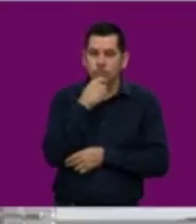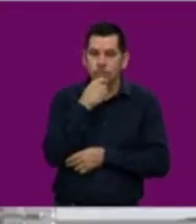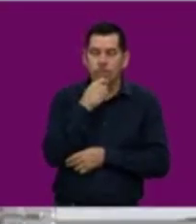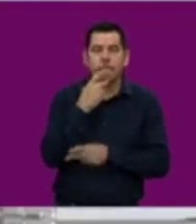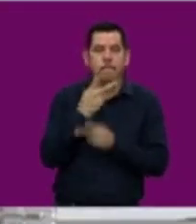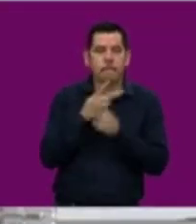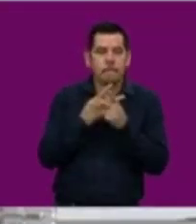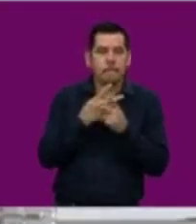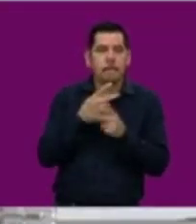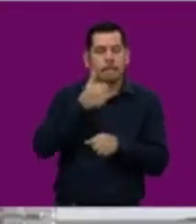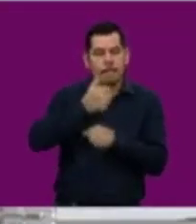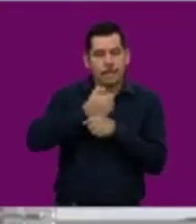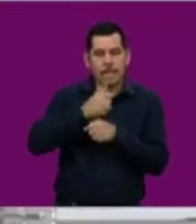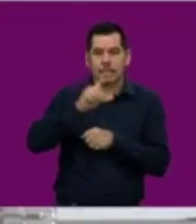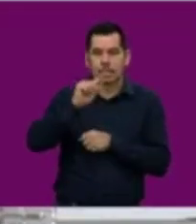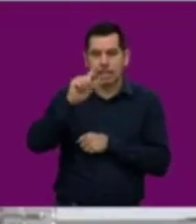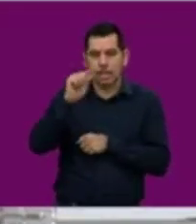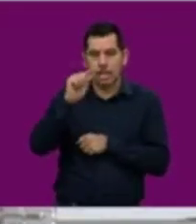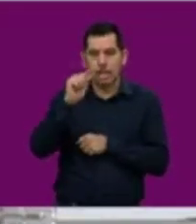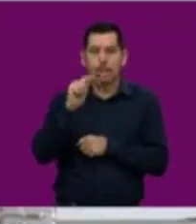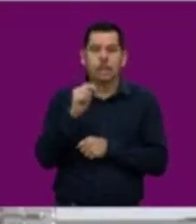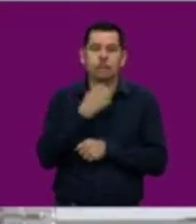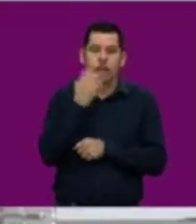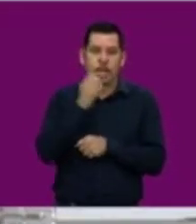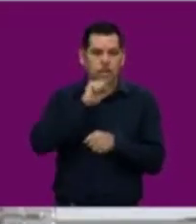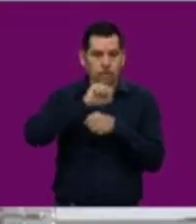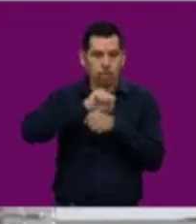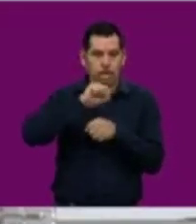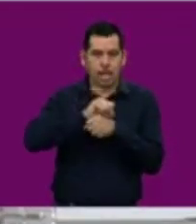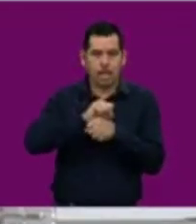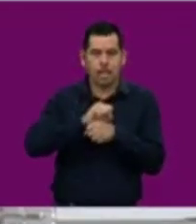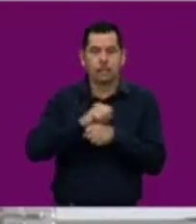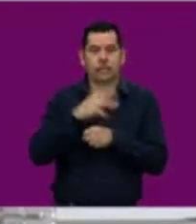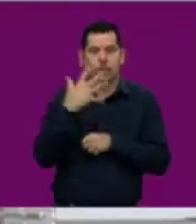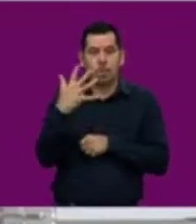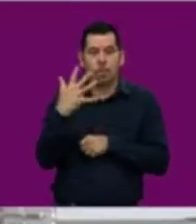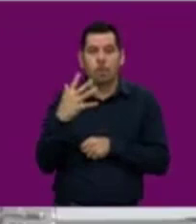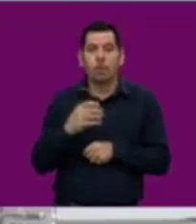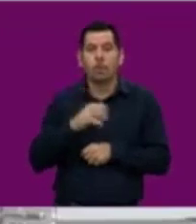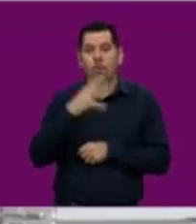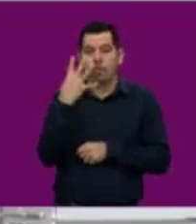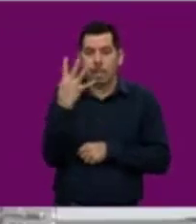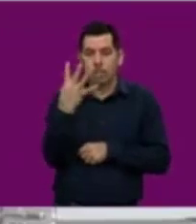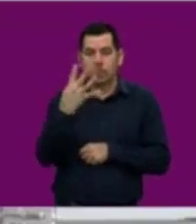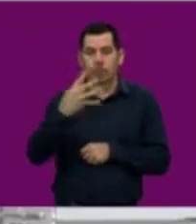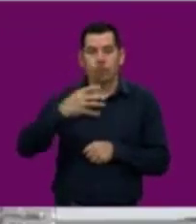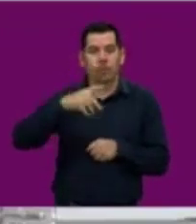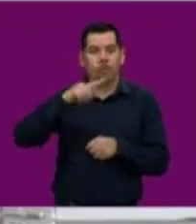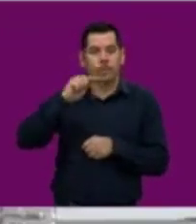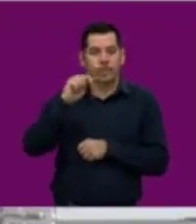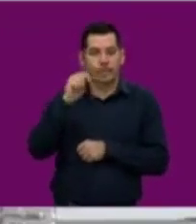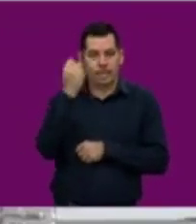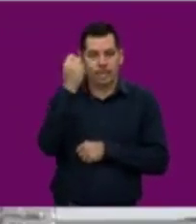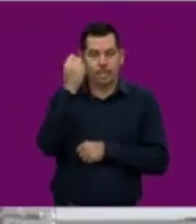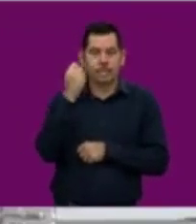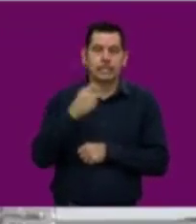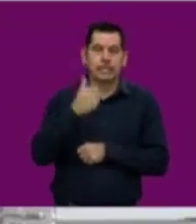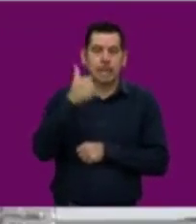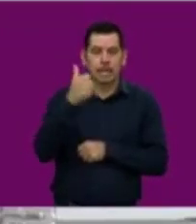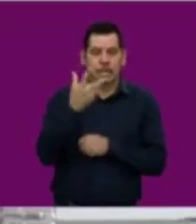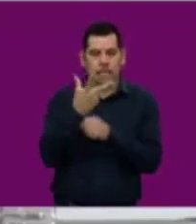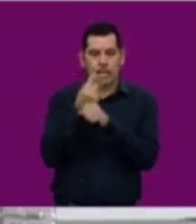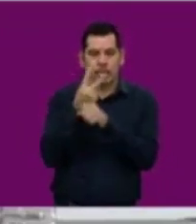cinco secundarias generales cuatro secundarias técnicas y seis telesecundarias en